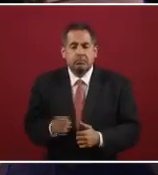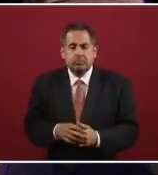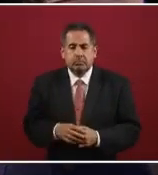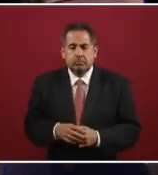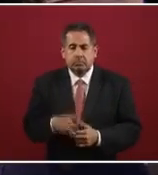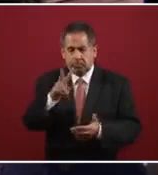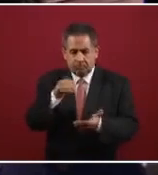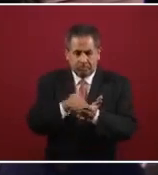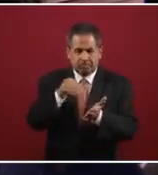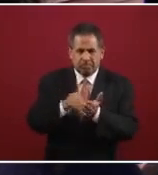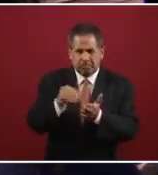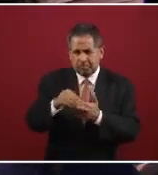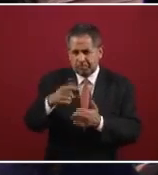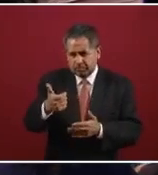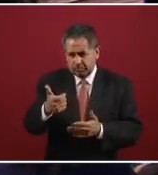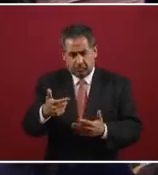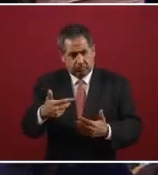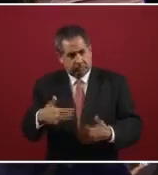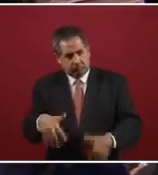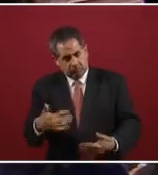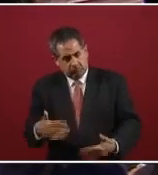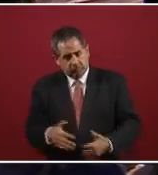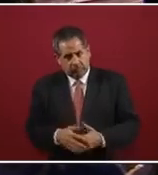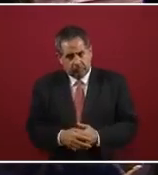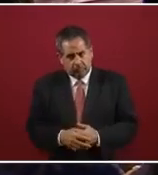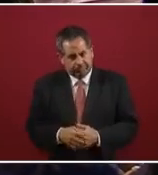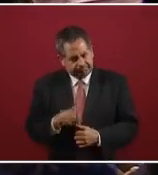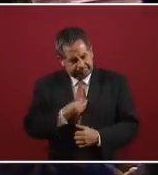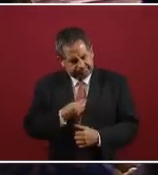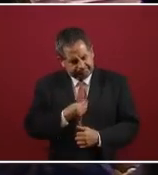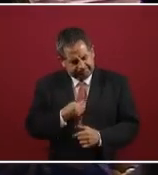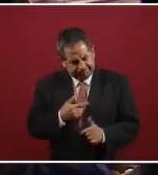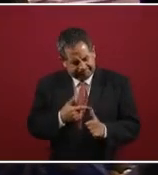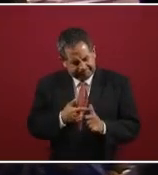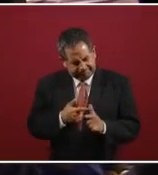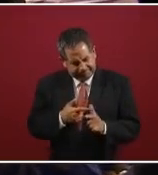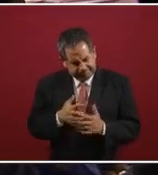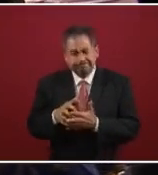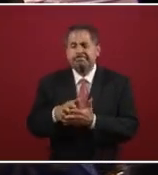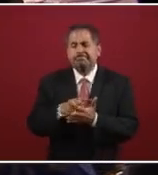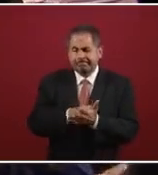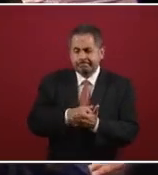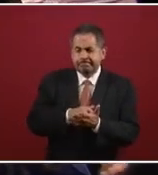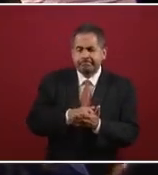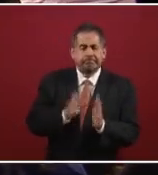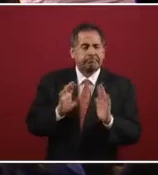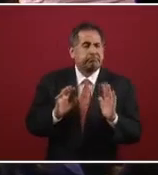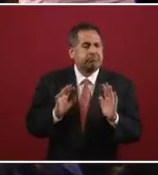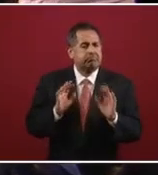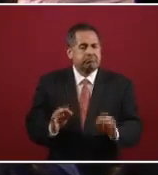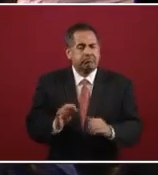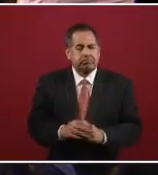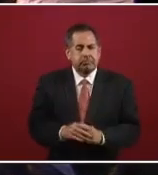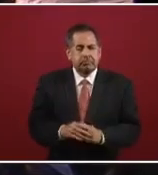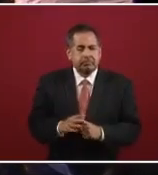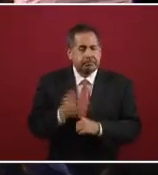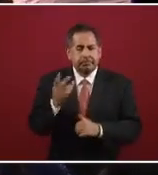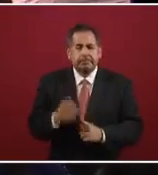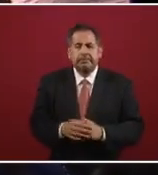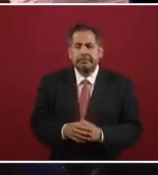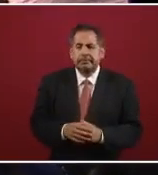dos mil millones de pesos aguantamos un poco por qué